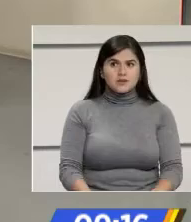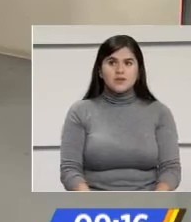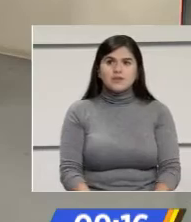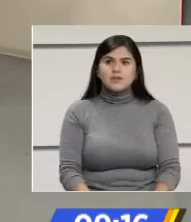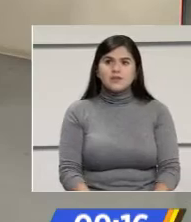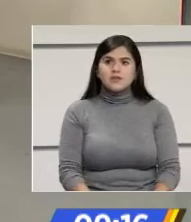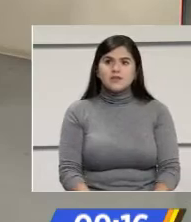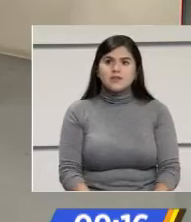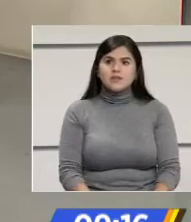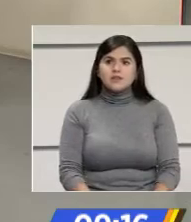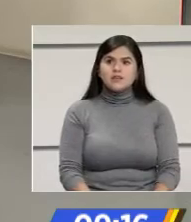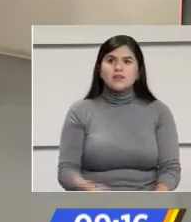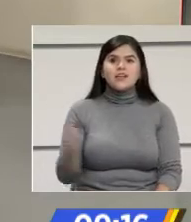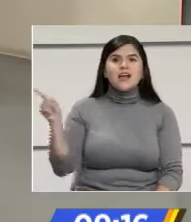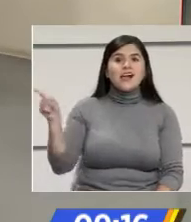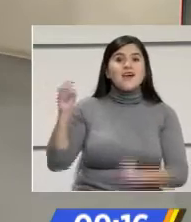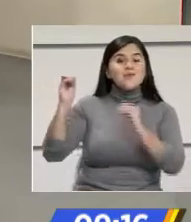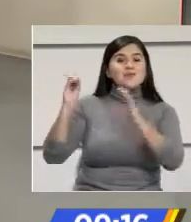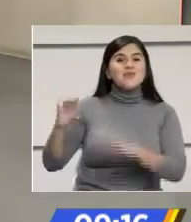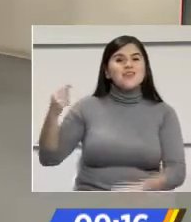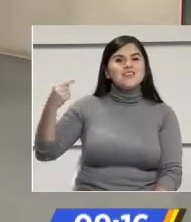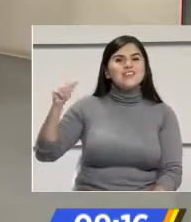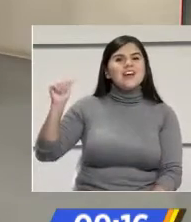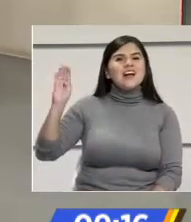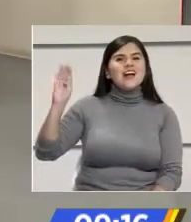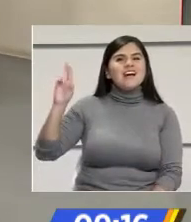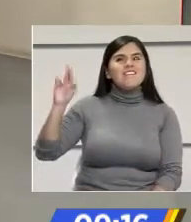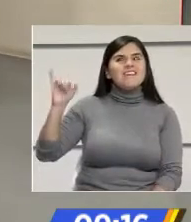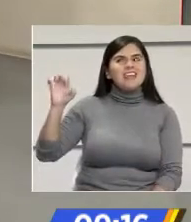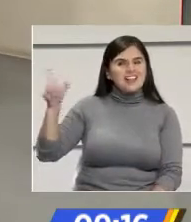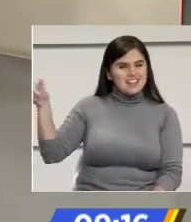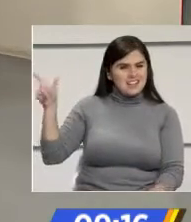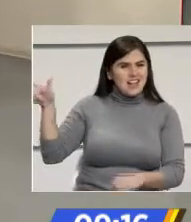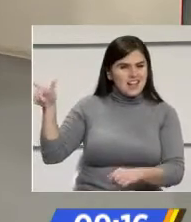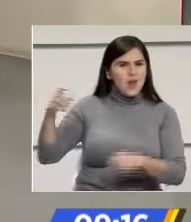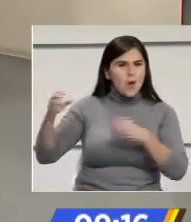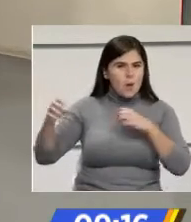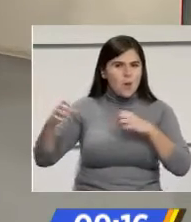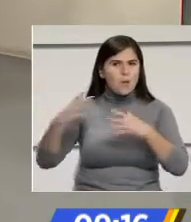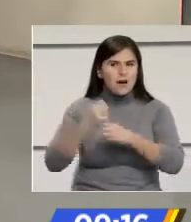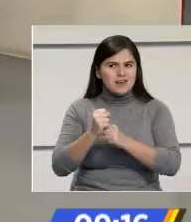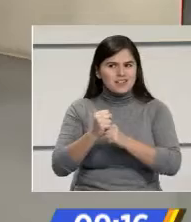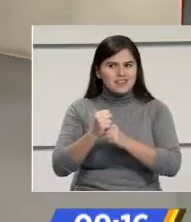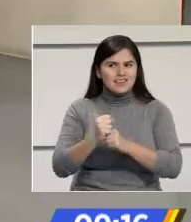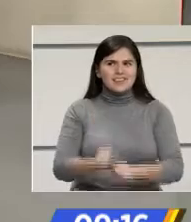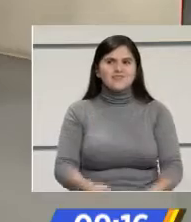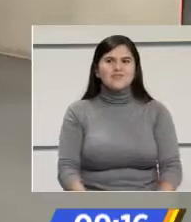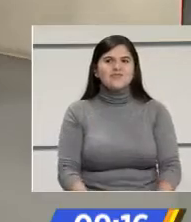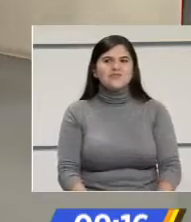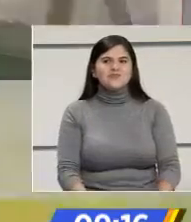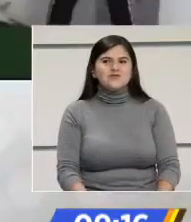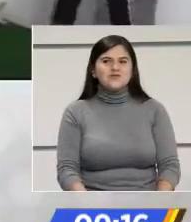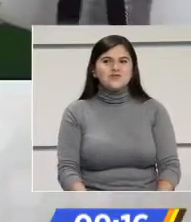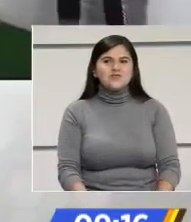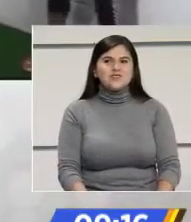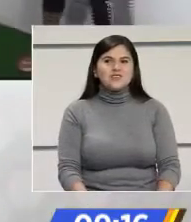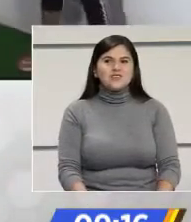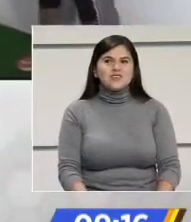Ajá. Entonces tengo que invitar a una amiga que me pide venir a hacer ese ejercicio y ahí Gabriel con usted, José. Ajá. Gabriel lo va a hacer, Gabriel lo va a hacer. Yo lo voy a hacer, dice que yo lo voy a hacer. Pongo las líneas de Amy, ¿sí? Para